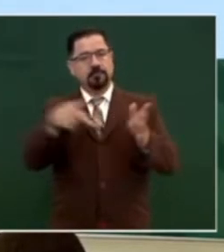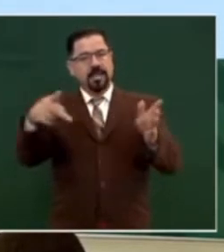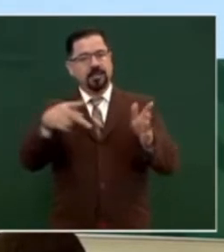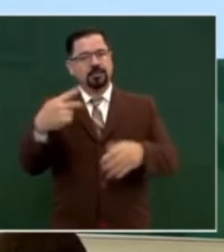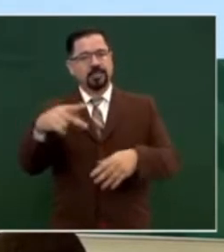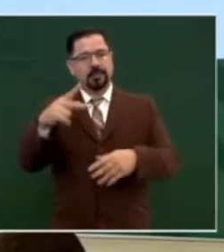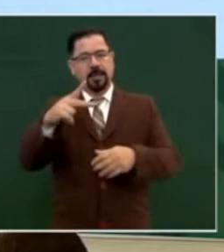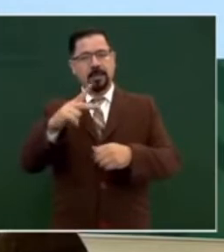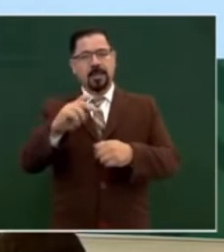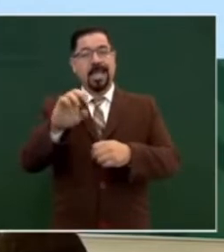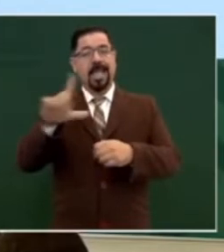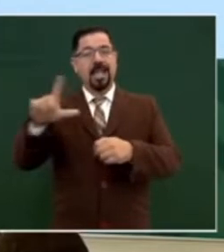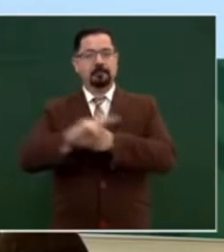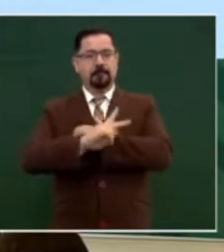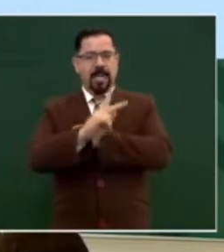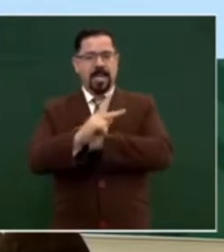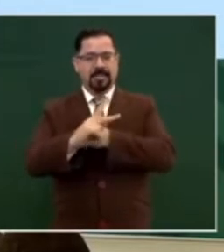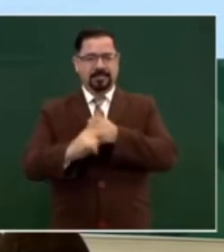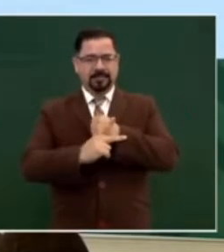en una sociedad